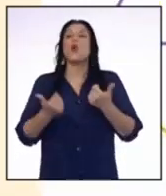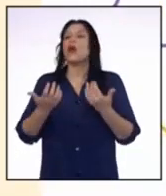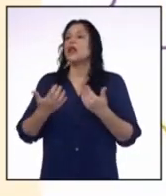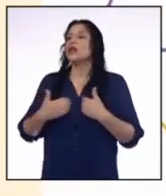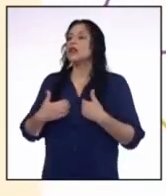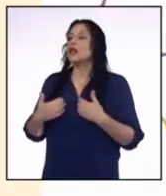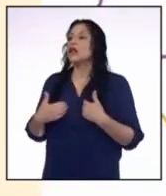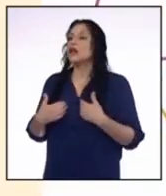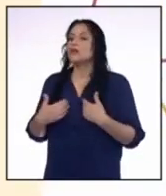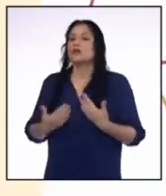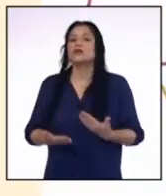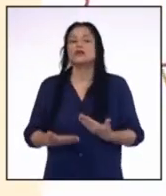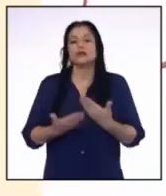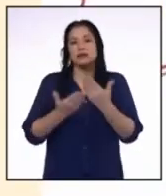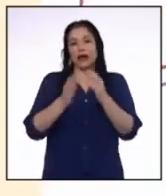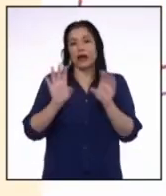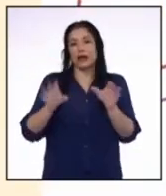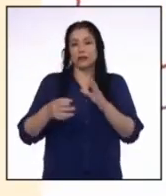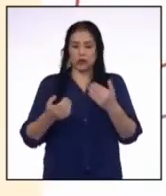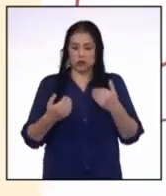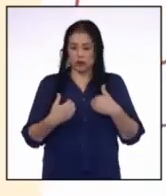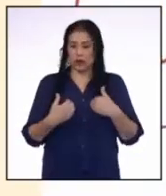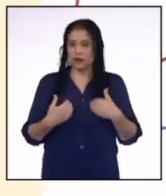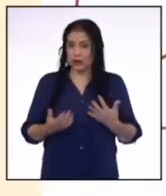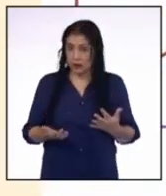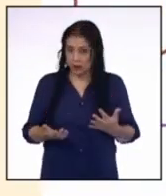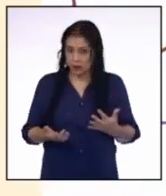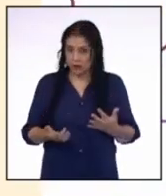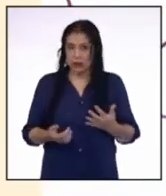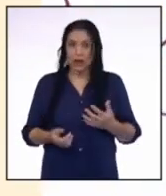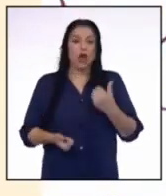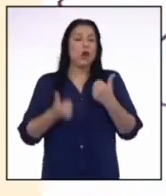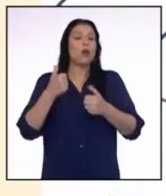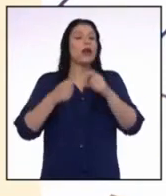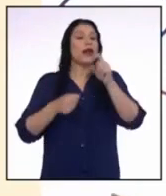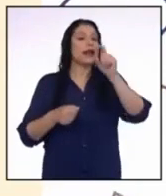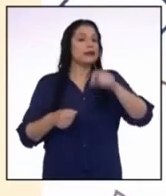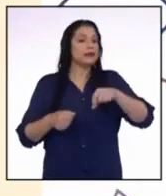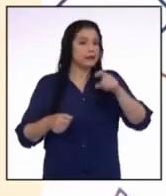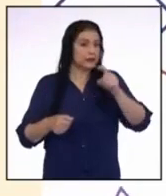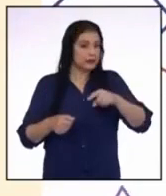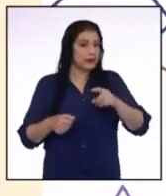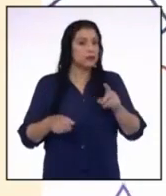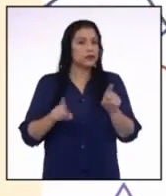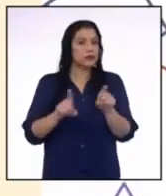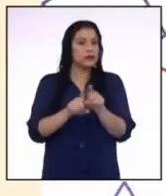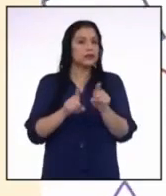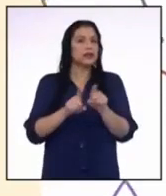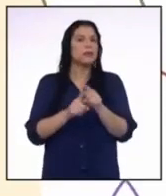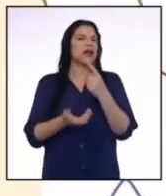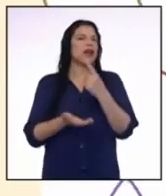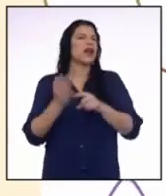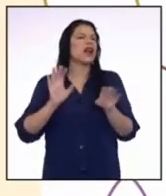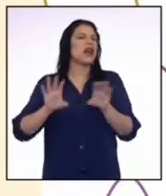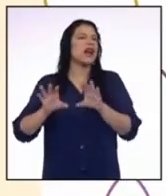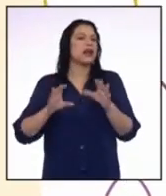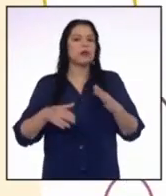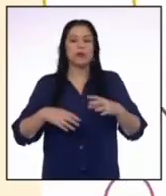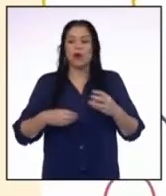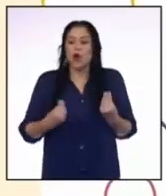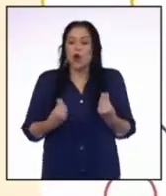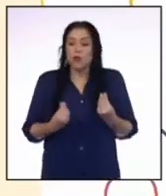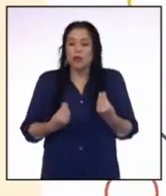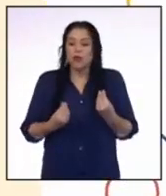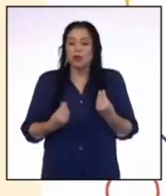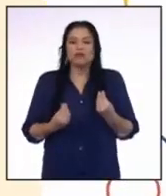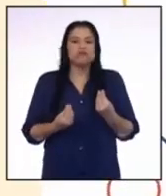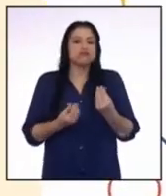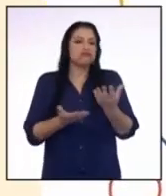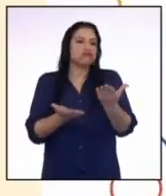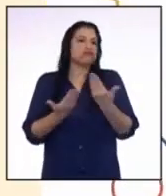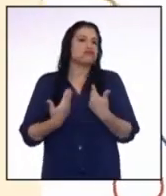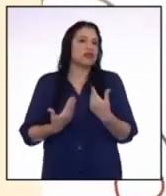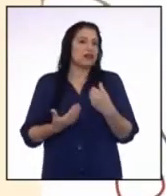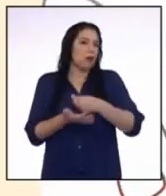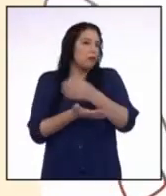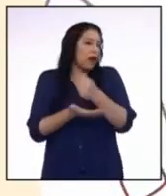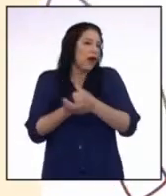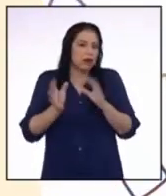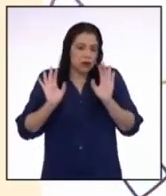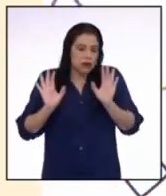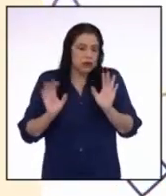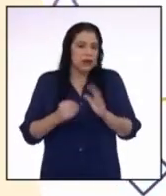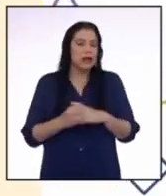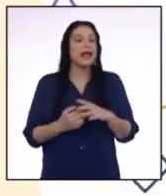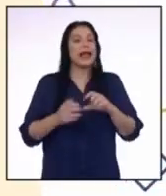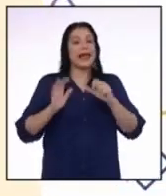contamos estableceremos lo que tenemos, lo que necesitamos y lo que haremos para conseguirlo. Luego, en